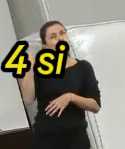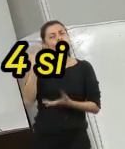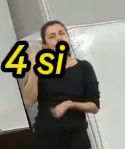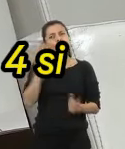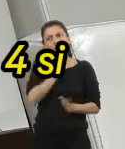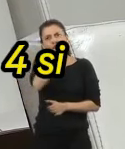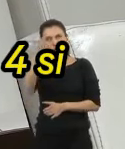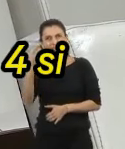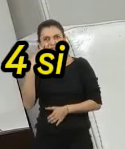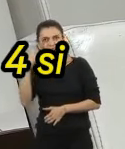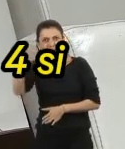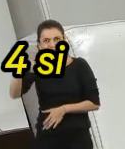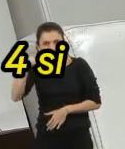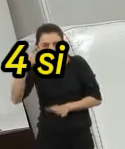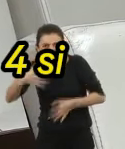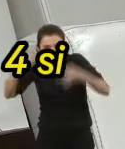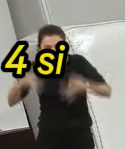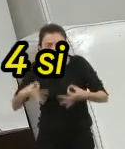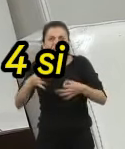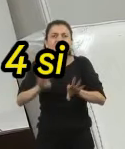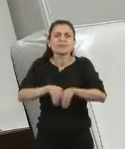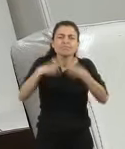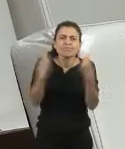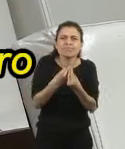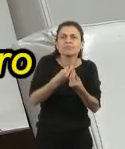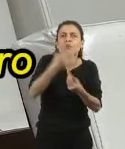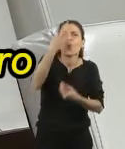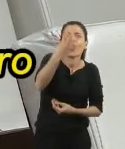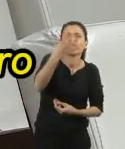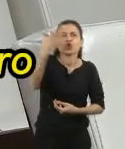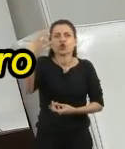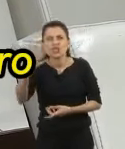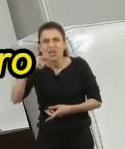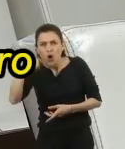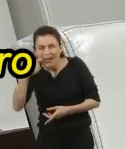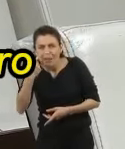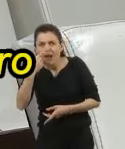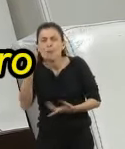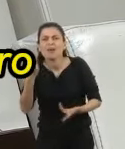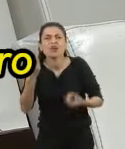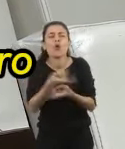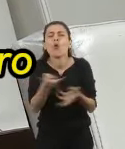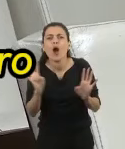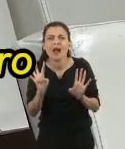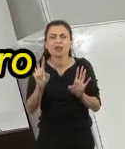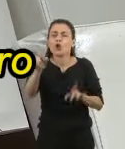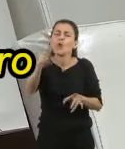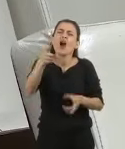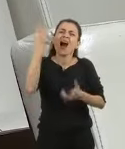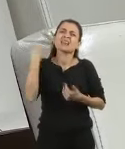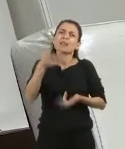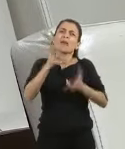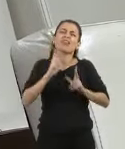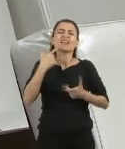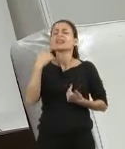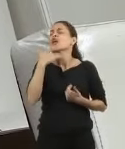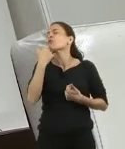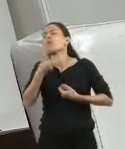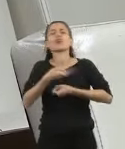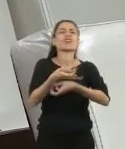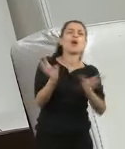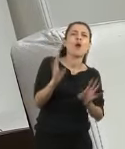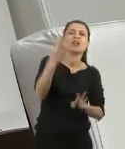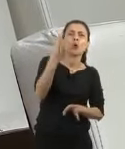no quedó muy claro todavía si son cuatro si son cco vos decías no importa el número la verdad es